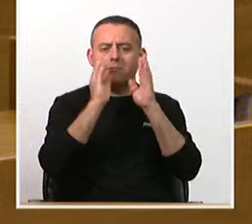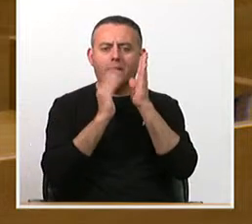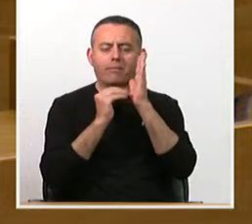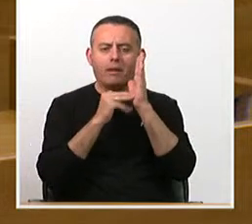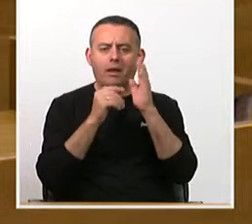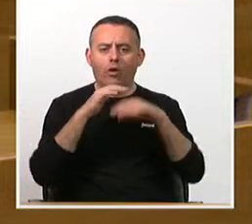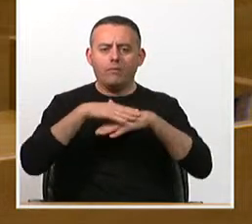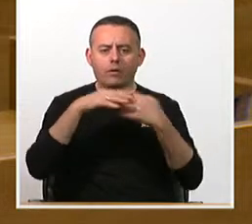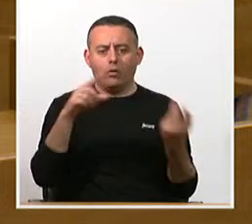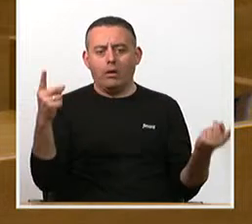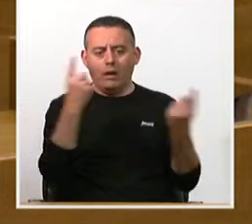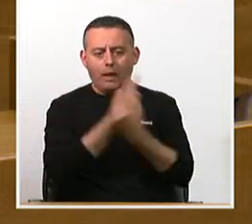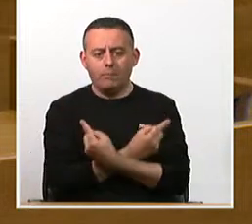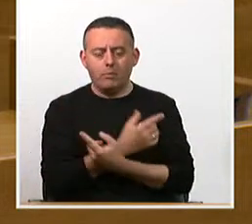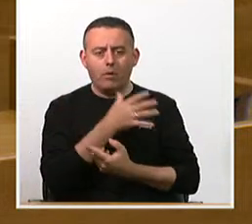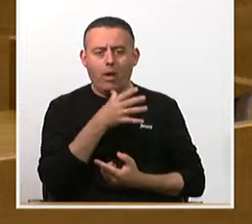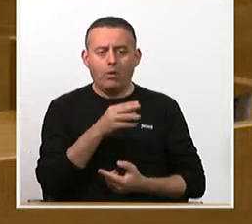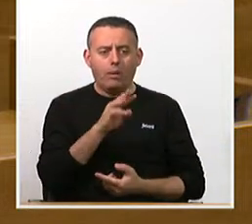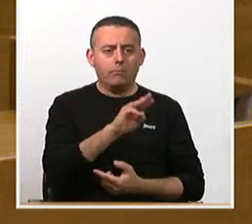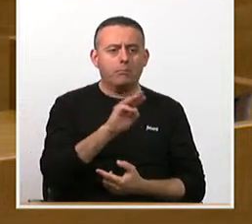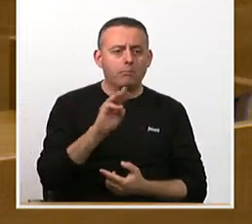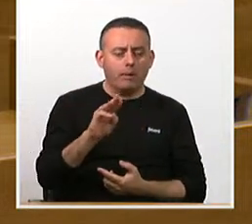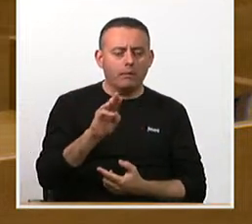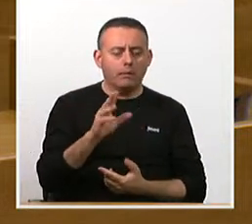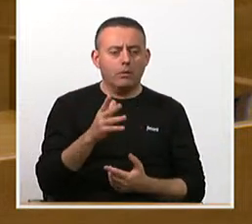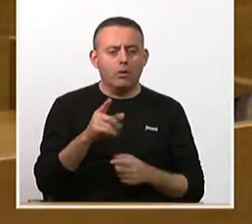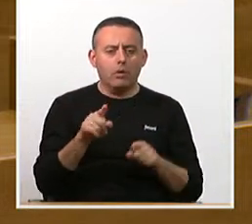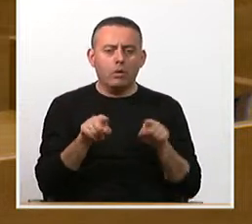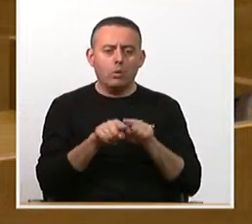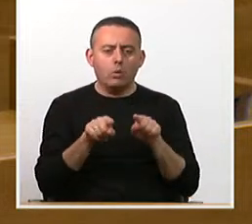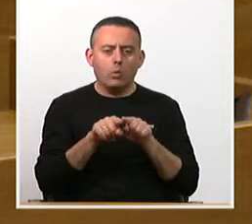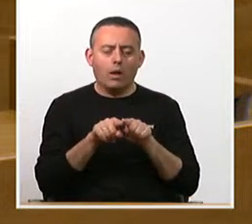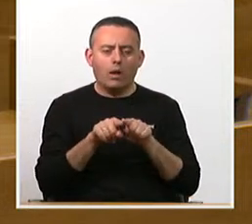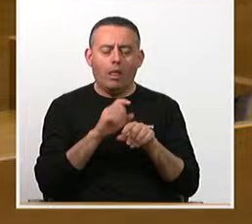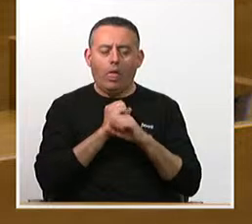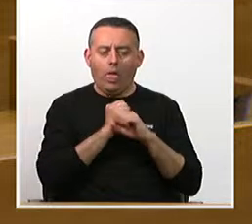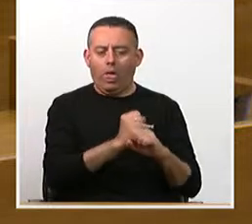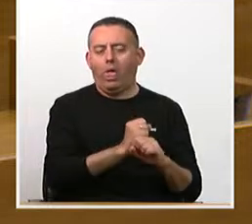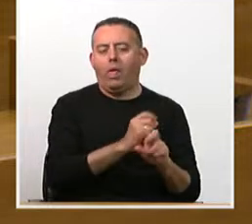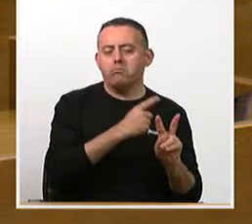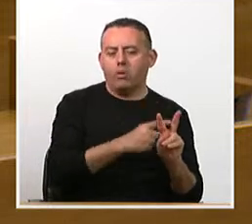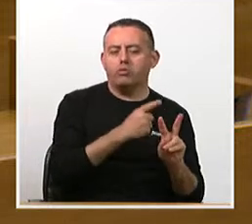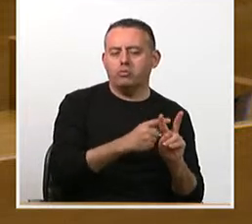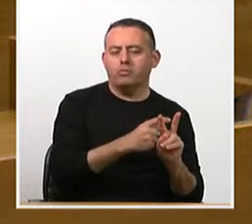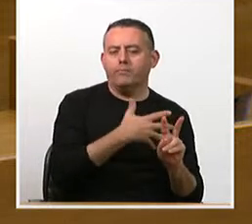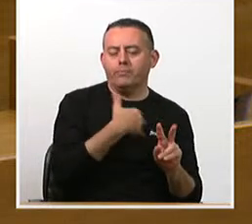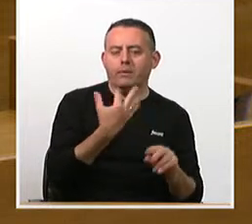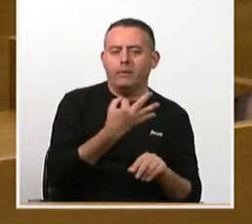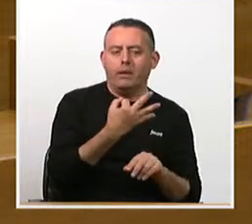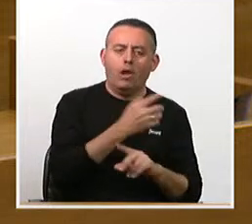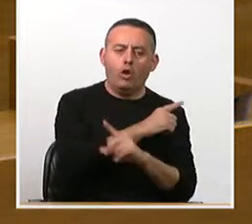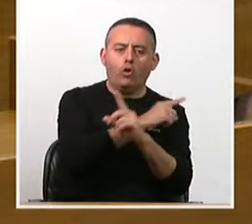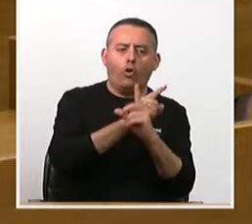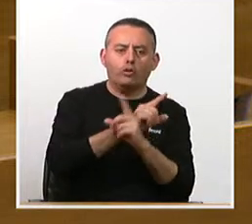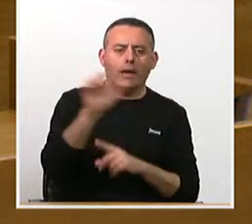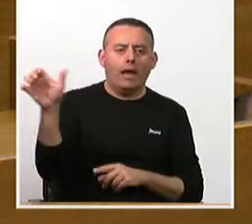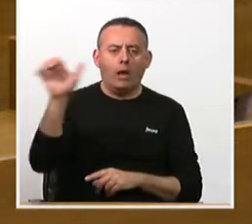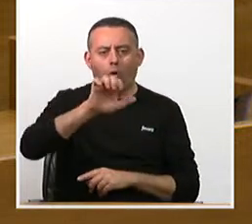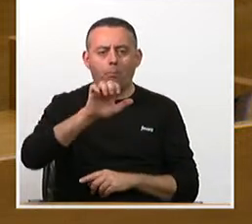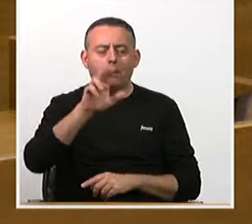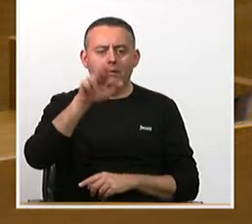partido popular se ha visto arrastrado por vox hacia posturas antie europeístas y